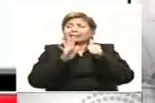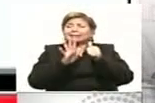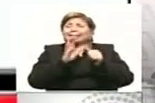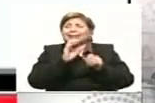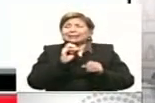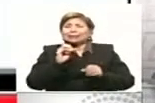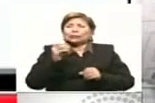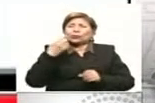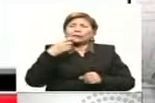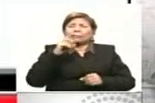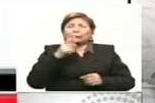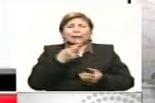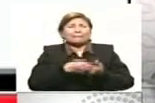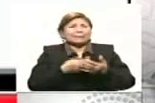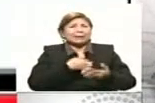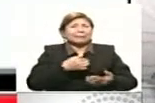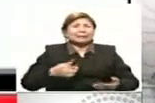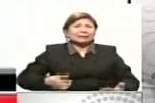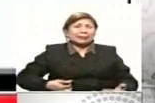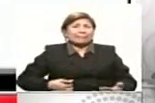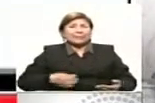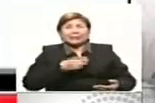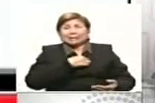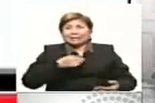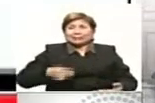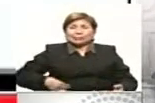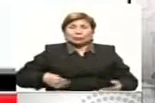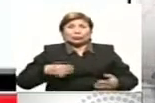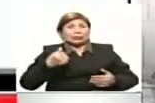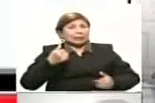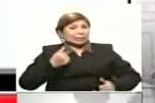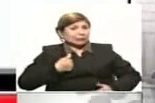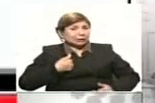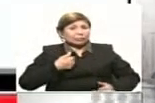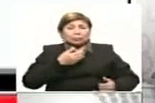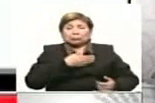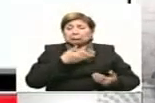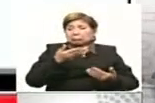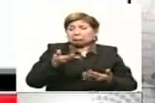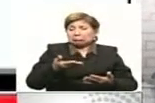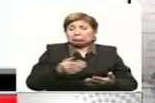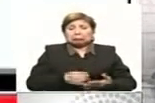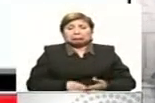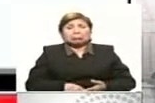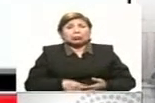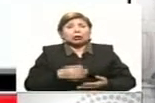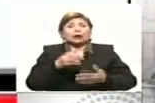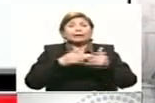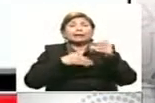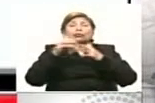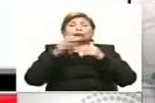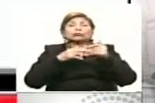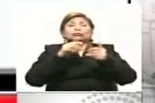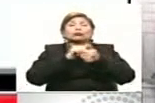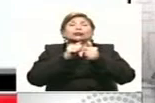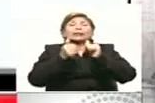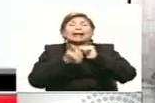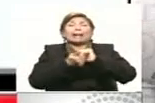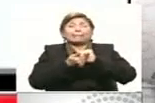641 millones para la Presidencia del Consejo de Ministros, Ministerio del Interior. Esto va, por ejemplo, por el programa de reconstrucción con